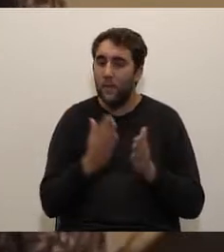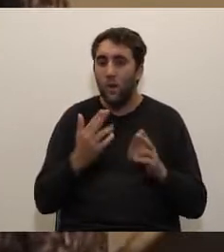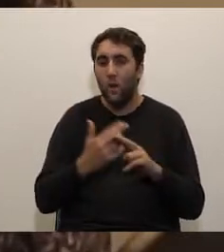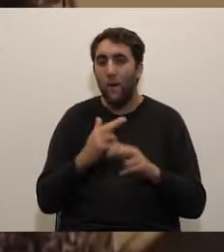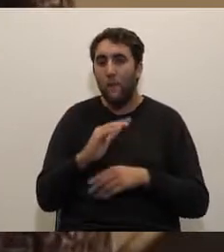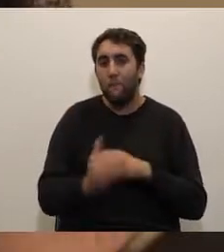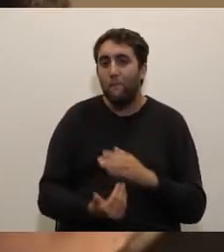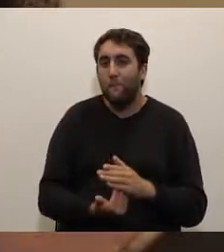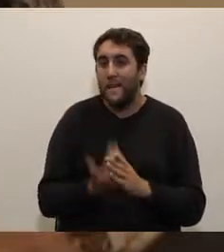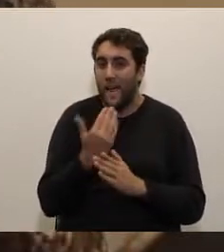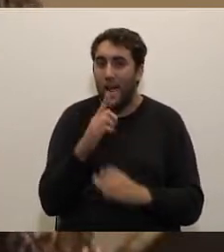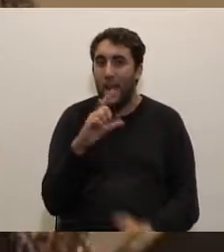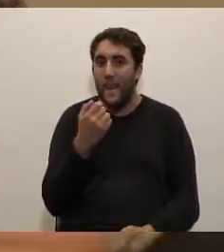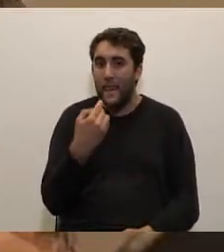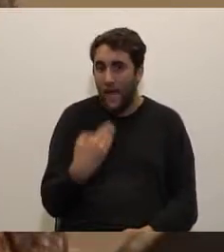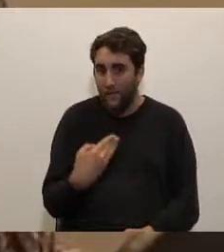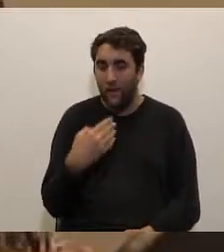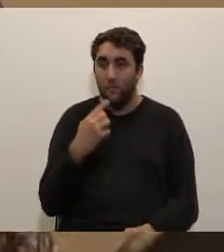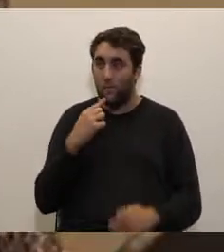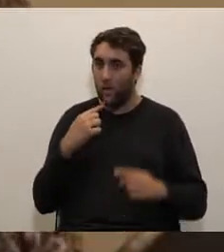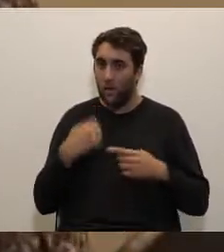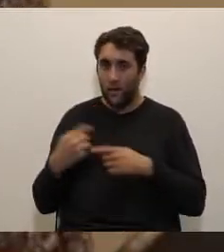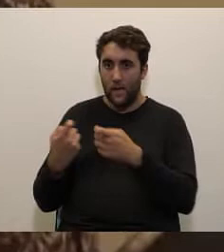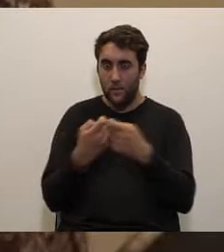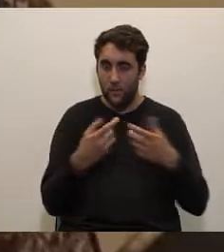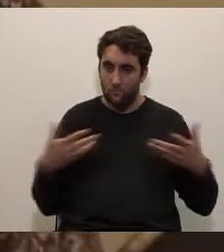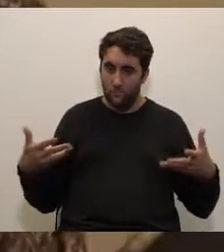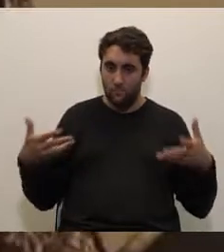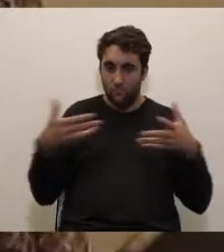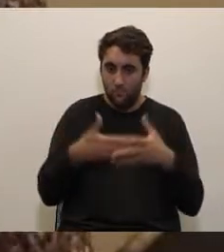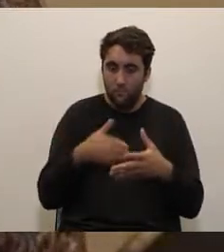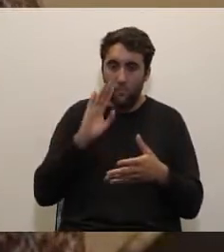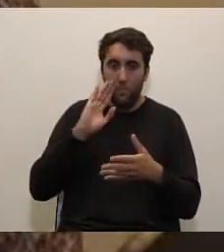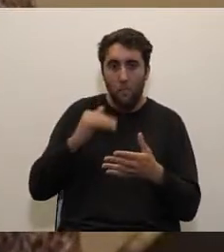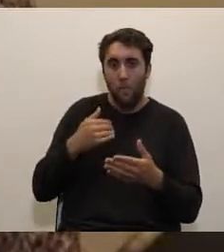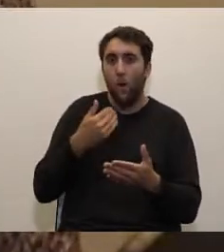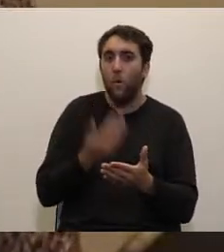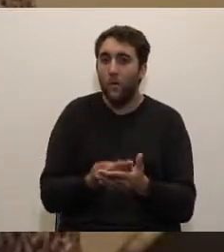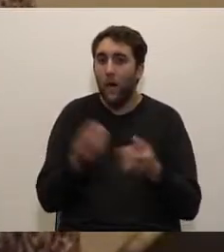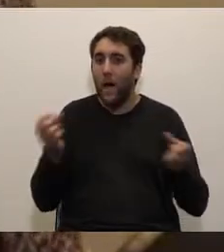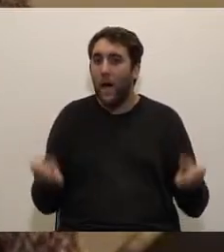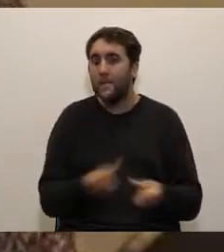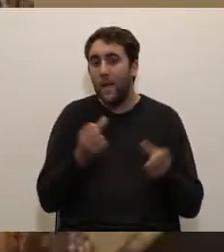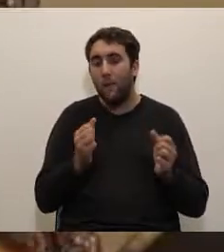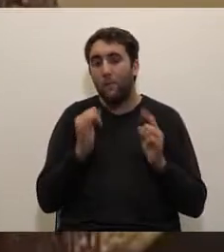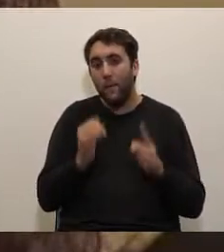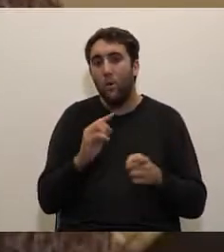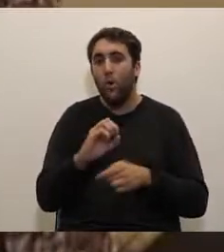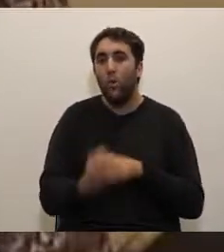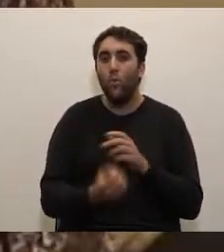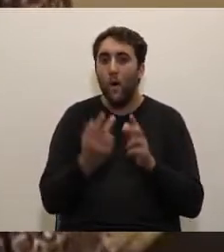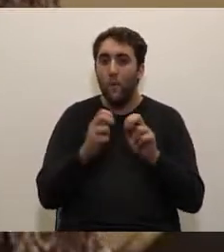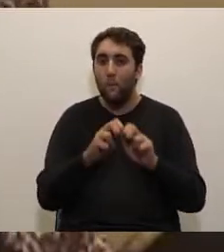Labs, nos reunimos entre estos varios colectivos y presentamos la idea de hacer precisamente esta